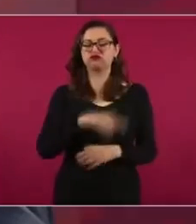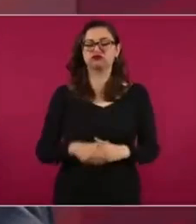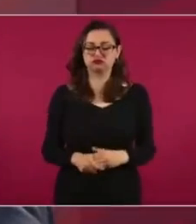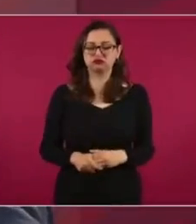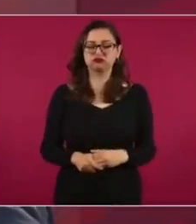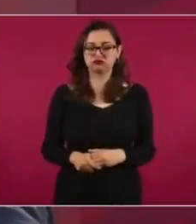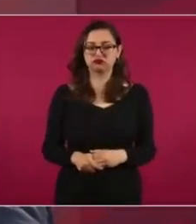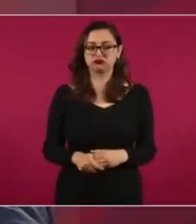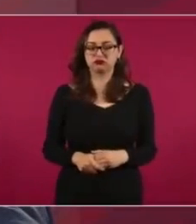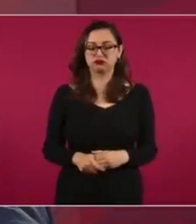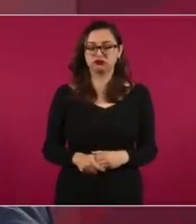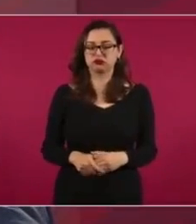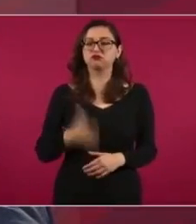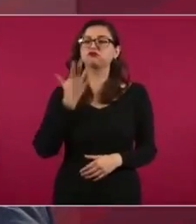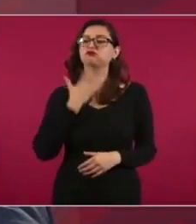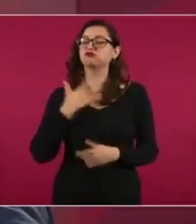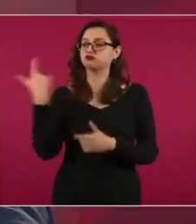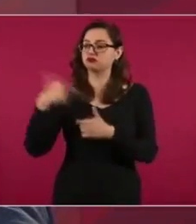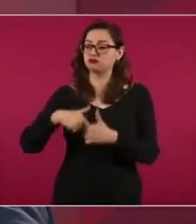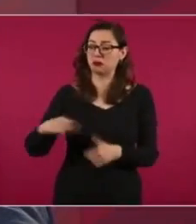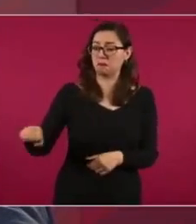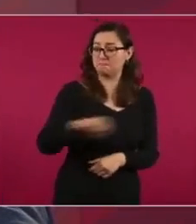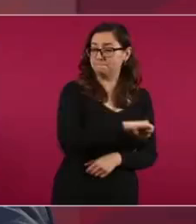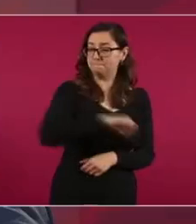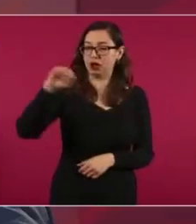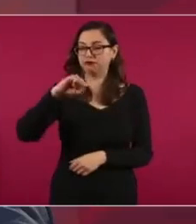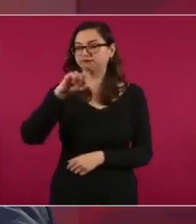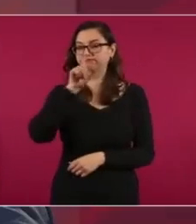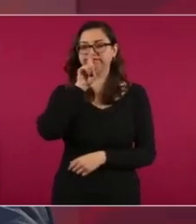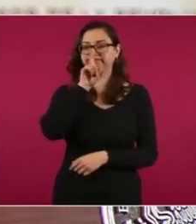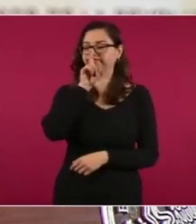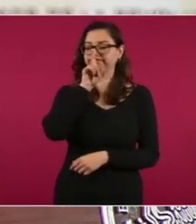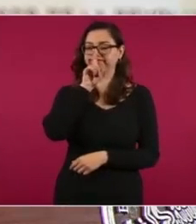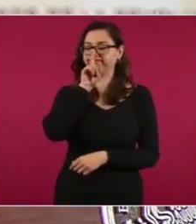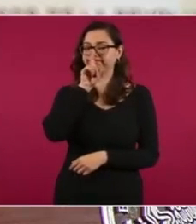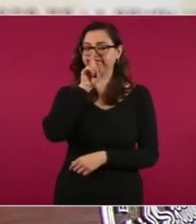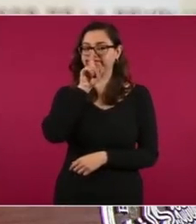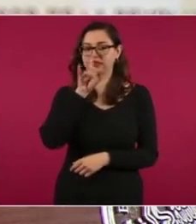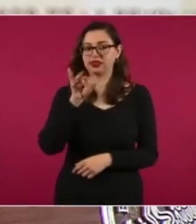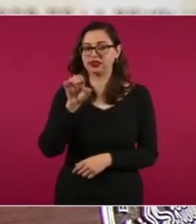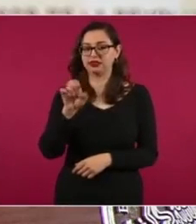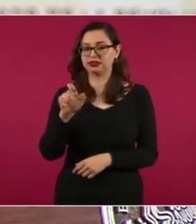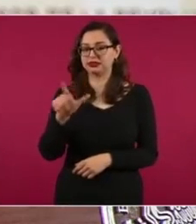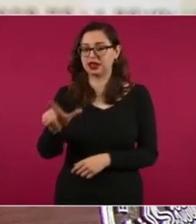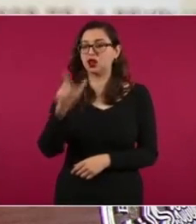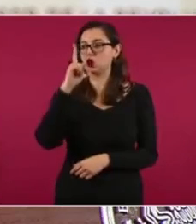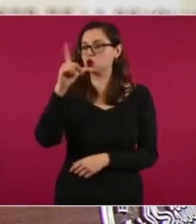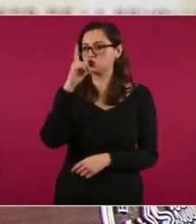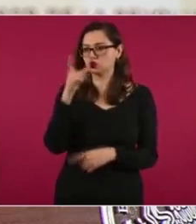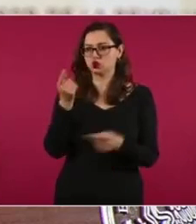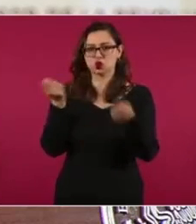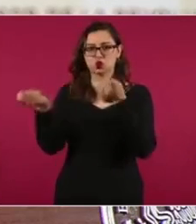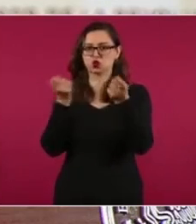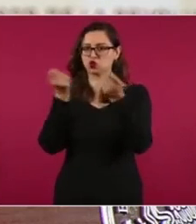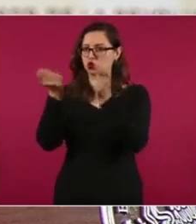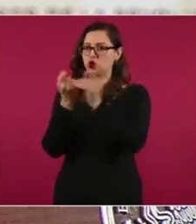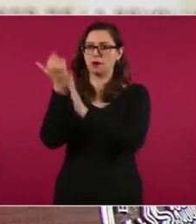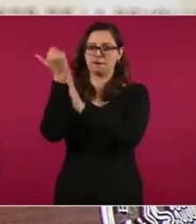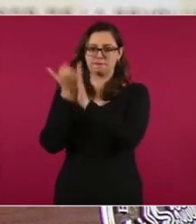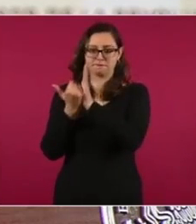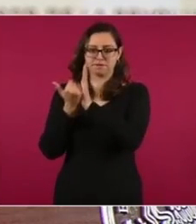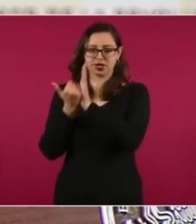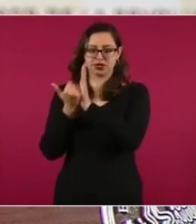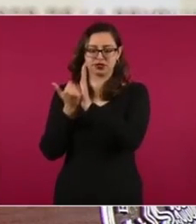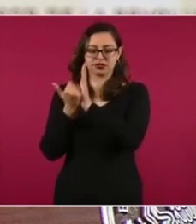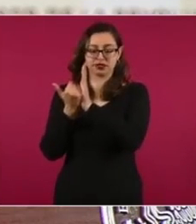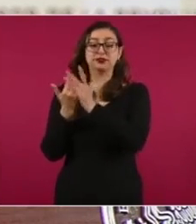de no aumentar el precio de las gasolinas, del diésel y de la luz. Y